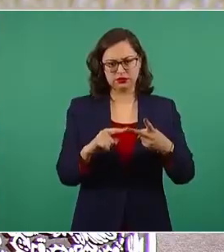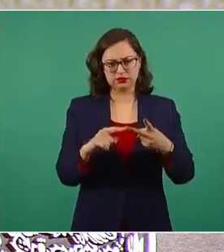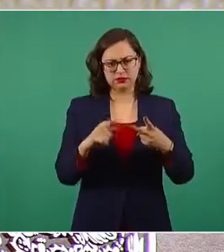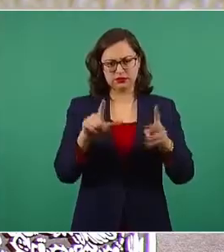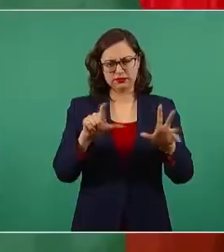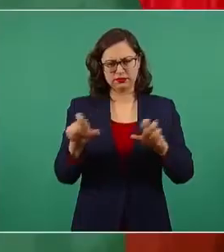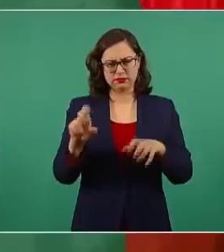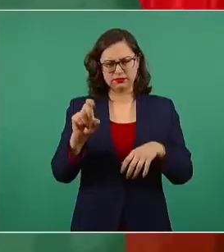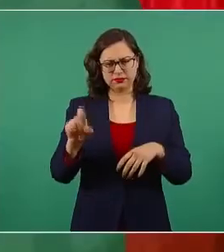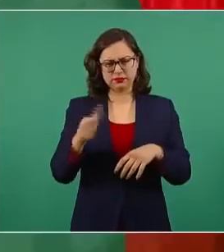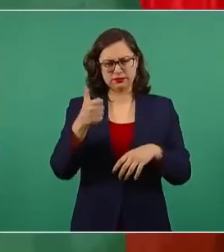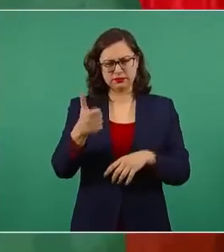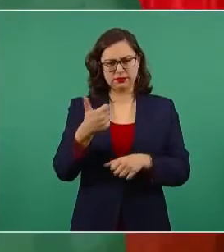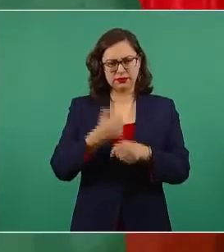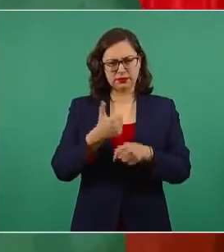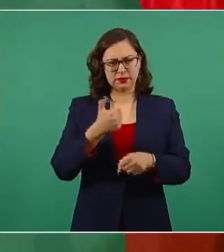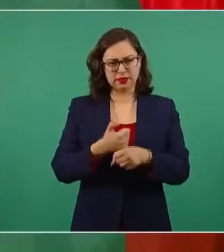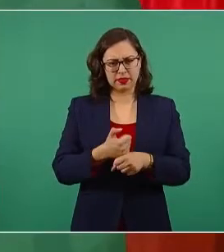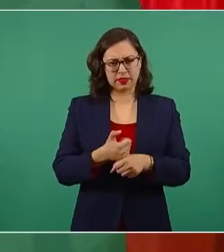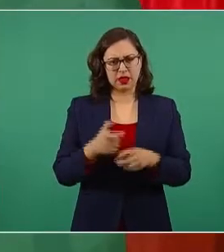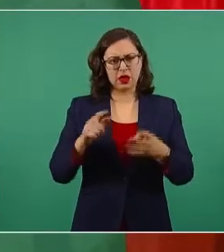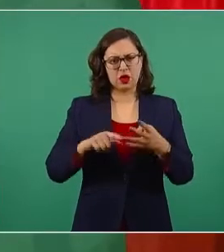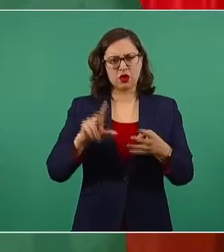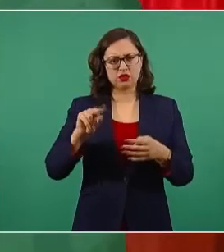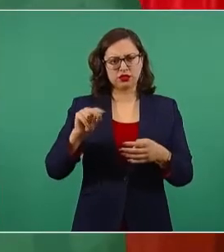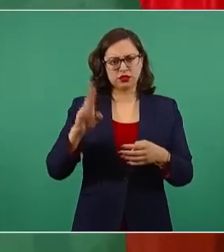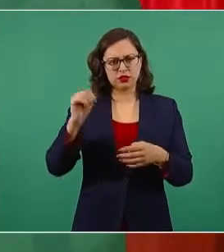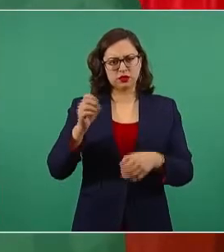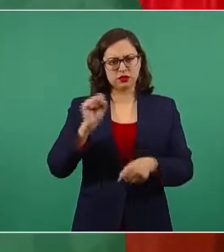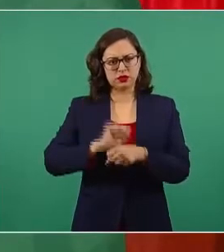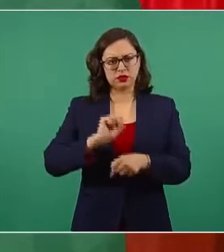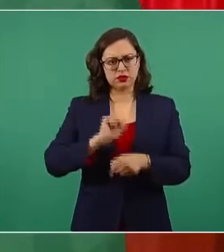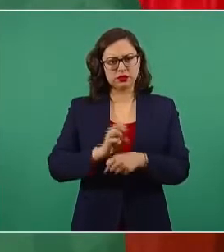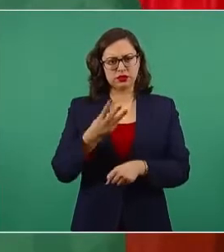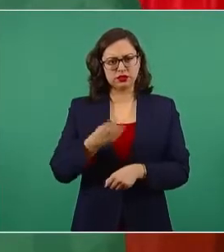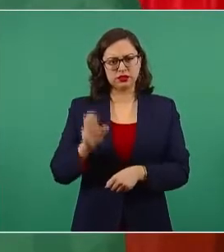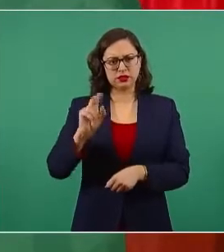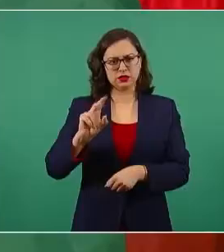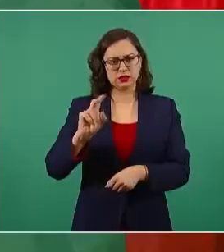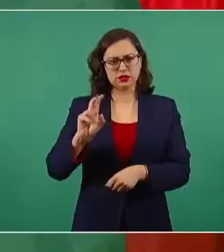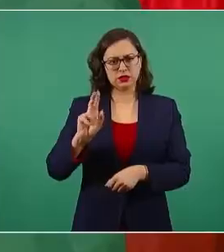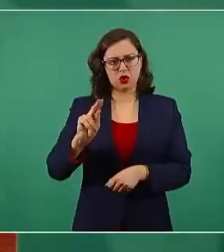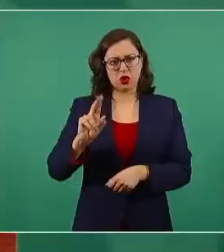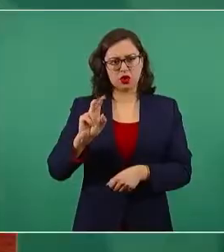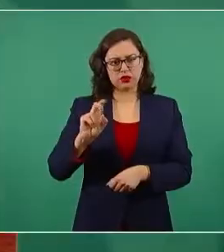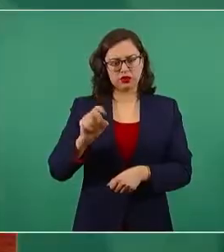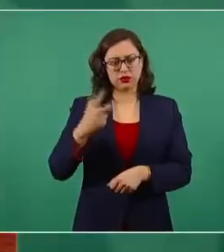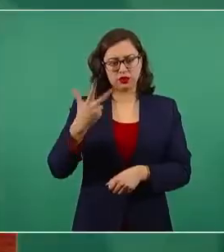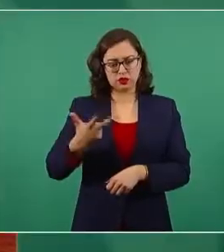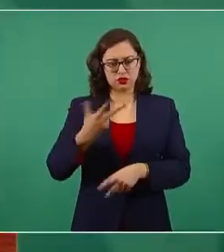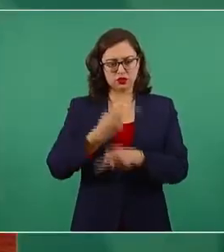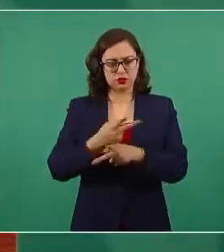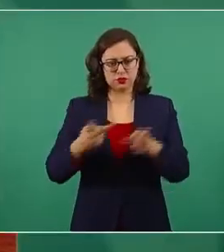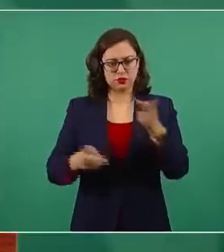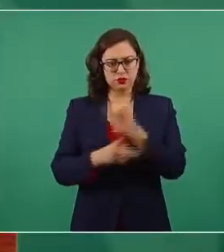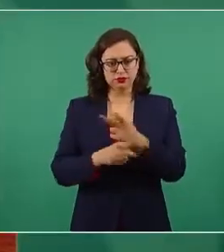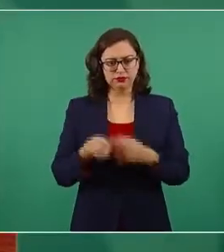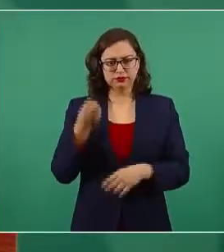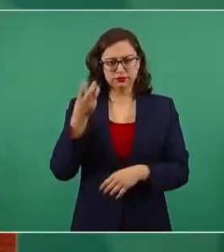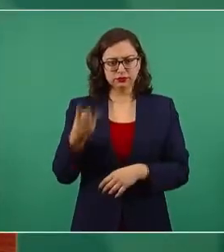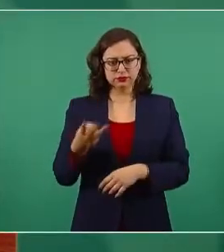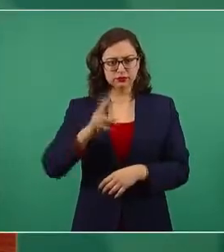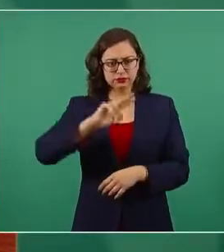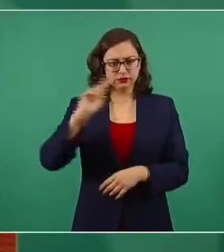primaria, 89 de secundaria, 338 de educación media superior y 3 normales, en donde vemos que de